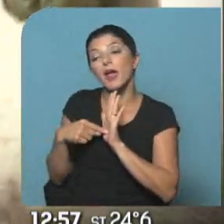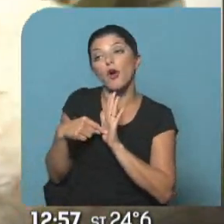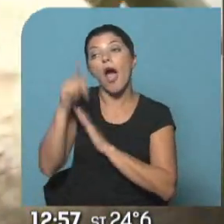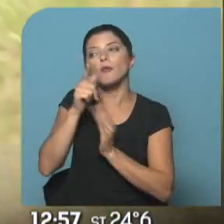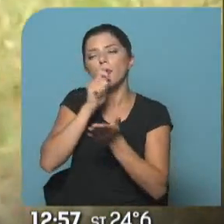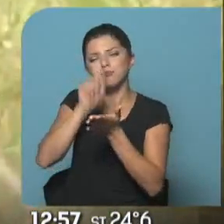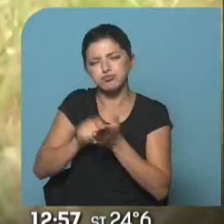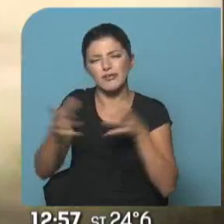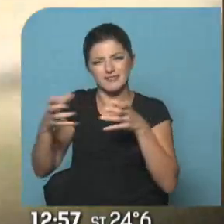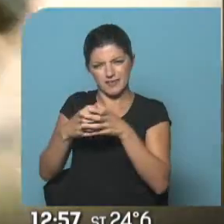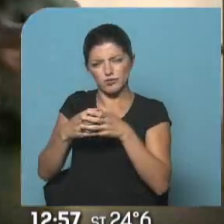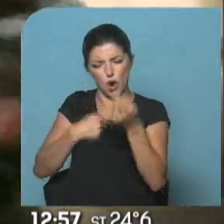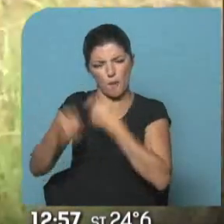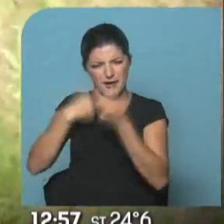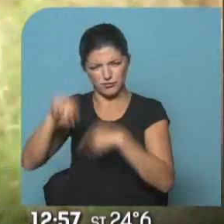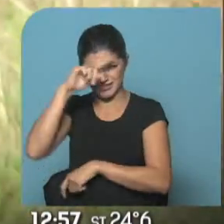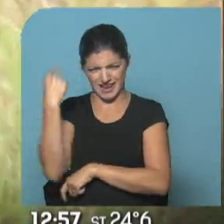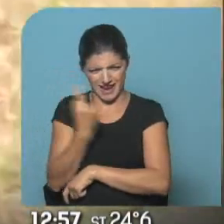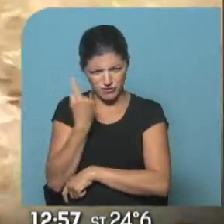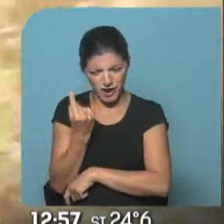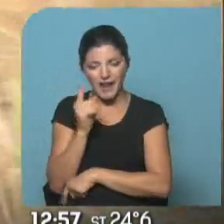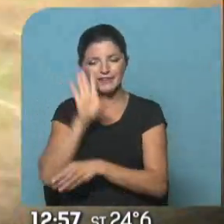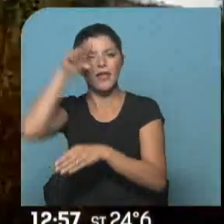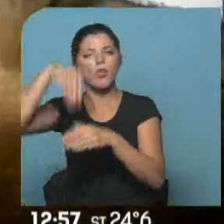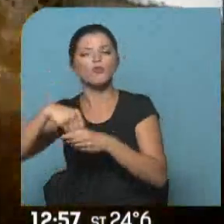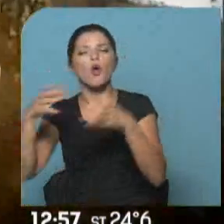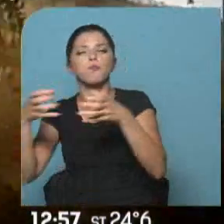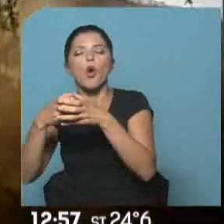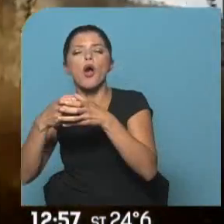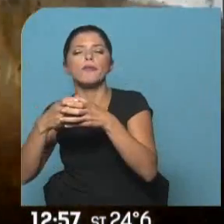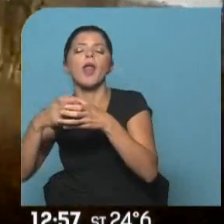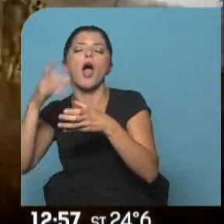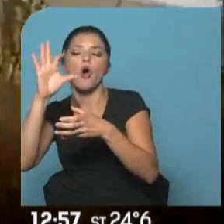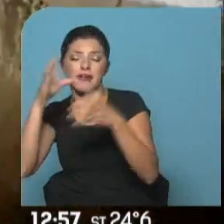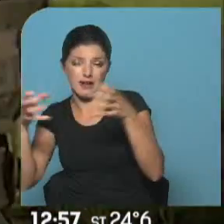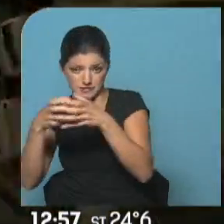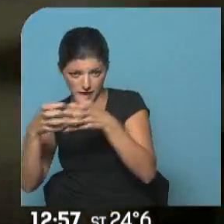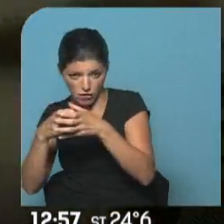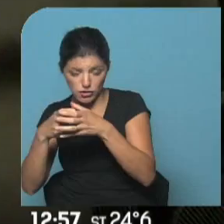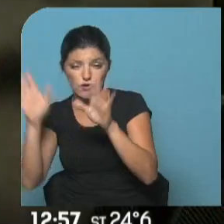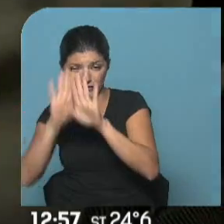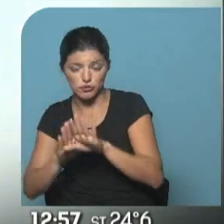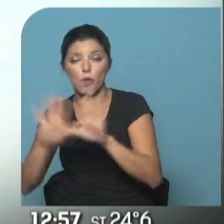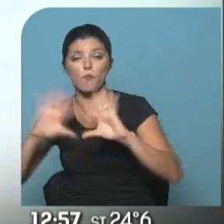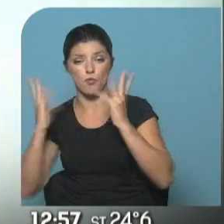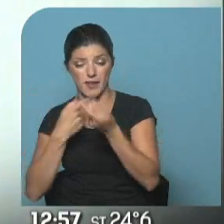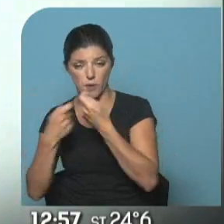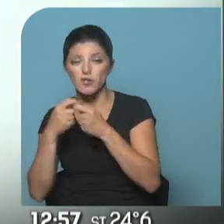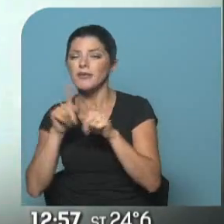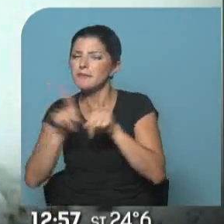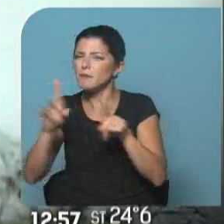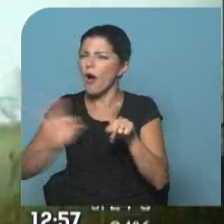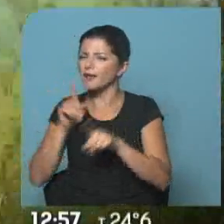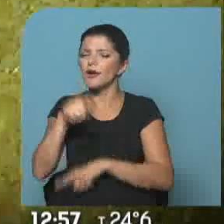del Centro de Comercio Internacional, que forma parte de la Organización Mundial de Comercio, en el mismo año, el país bolivariano compró a Estados